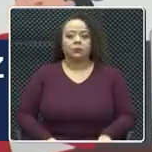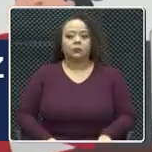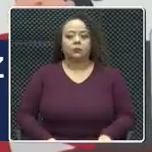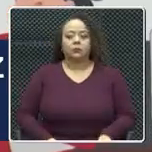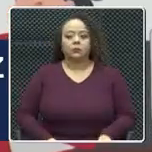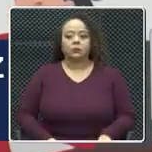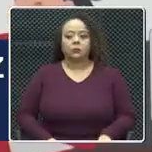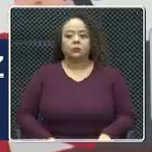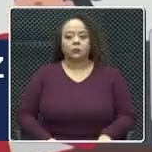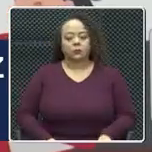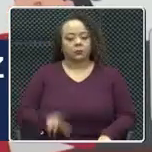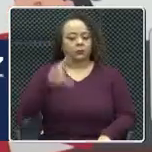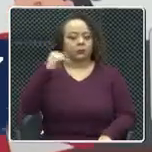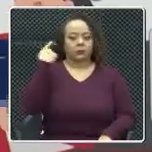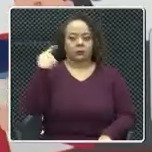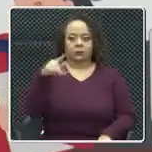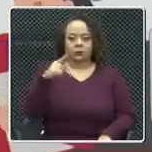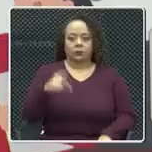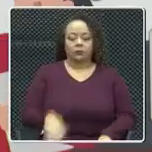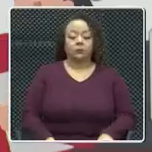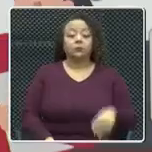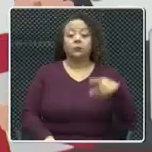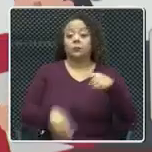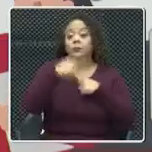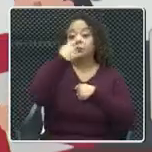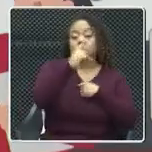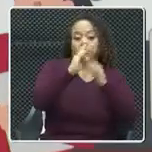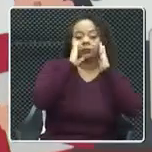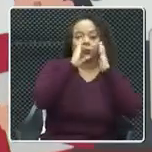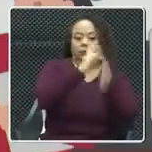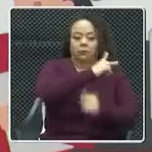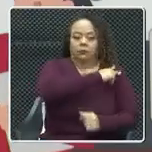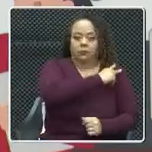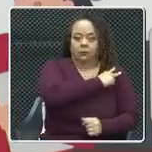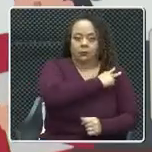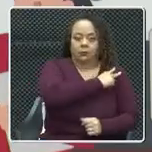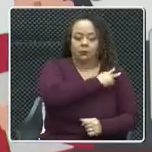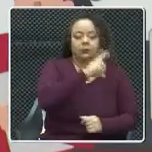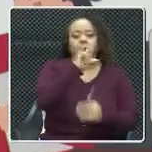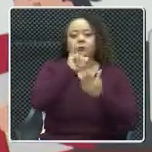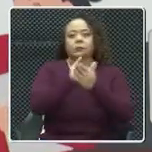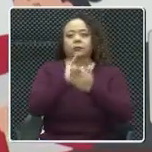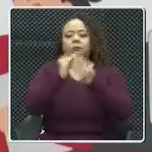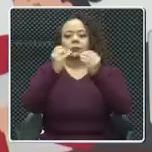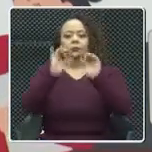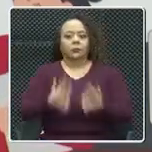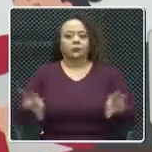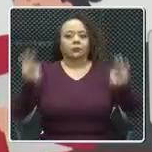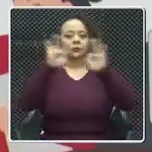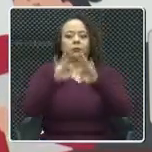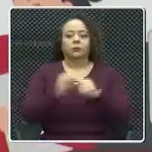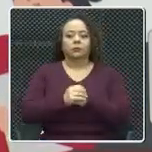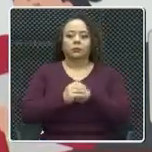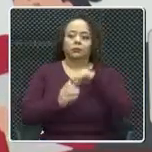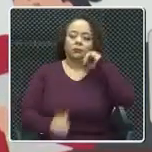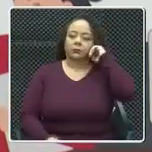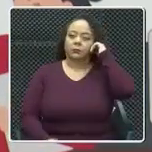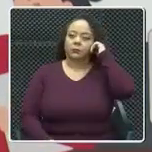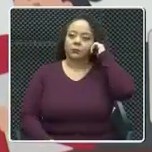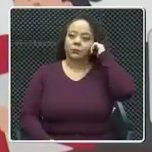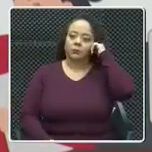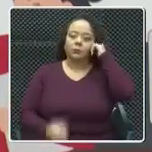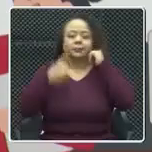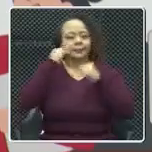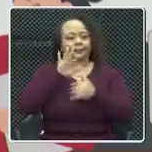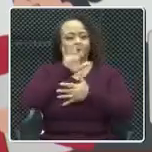¿verdad? No el riesgo. El riesgo lo va a atender el patrono, ¿verdad? Y eso es sumamente importante. Ajá. Suena